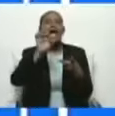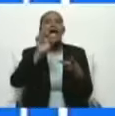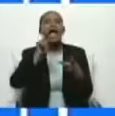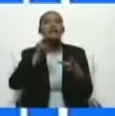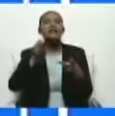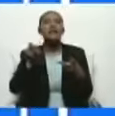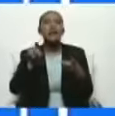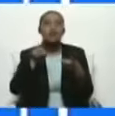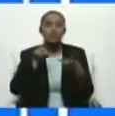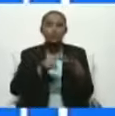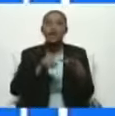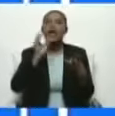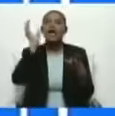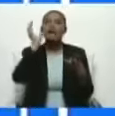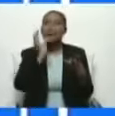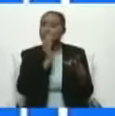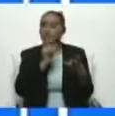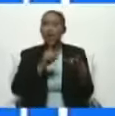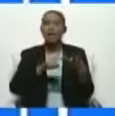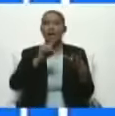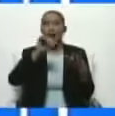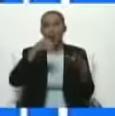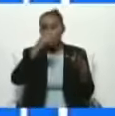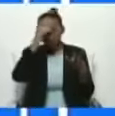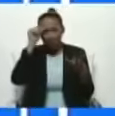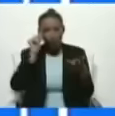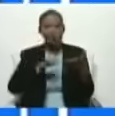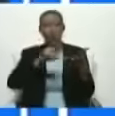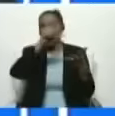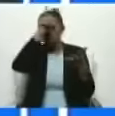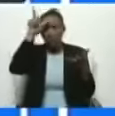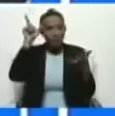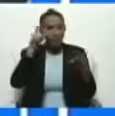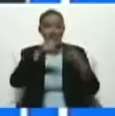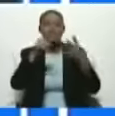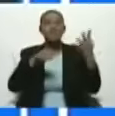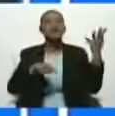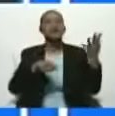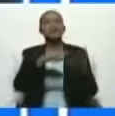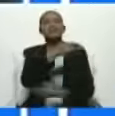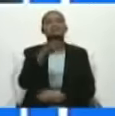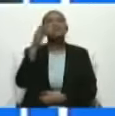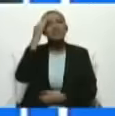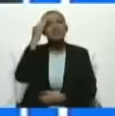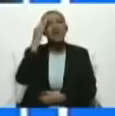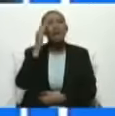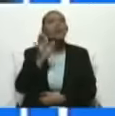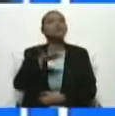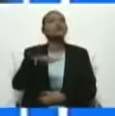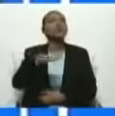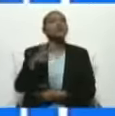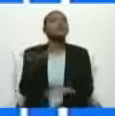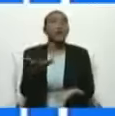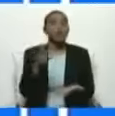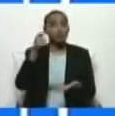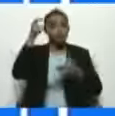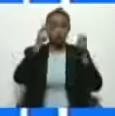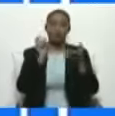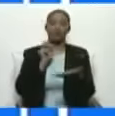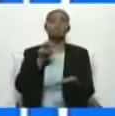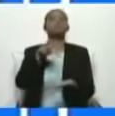Capriles Radonsky, Leopoldo López, Julio Borges? Levante la mano quien sepa dónde estaban en ese justo momento que Chávez salió.